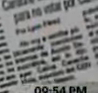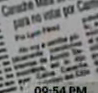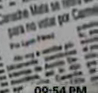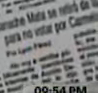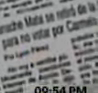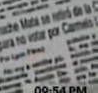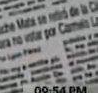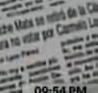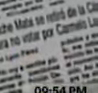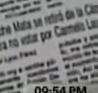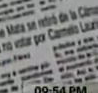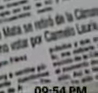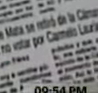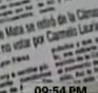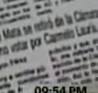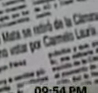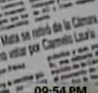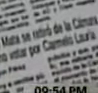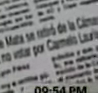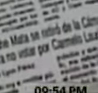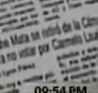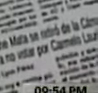Sí, dejaron por fuera Acción Democrática.